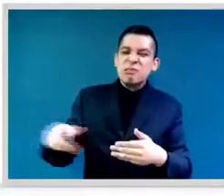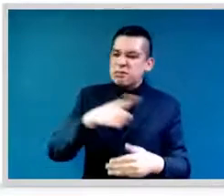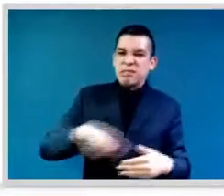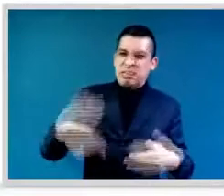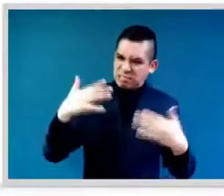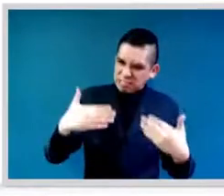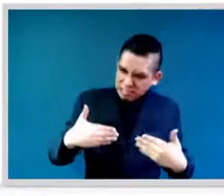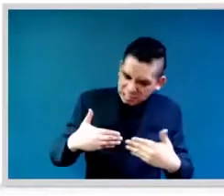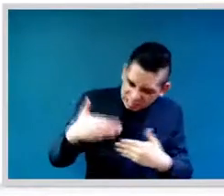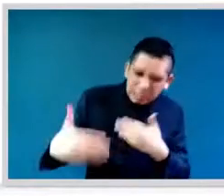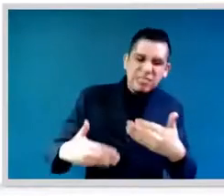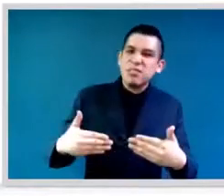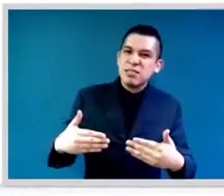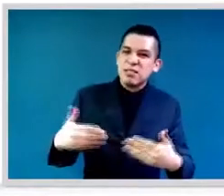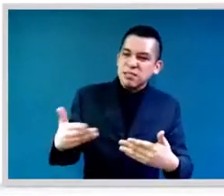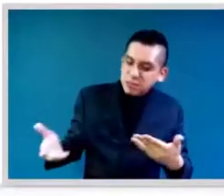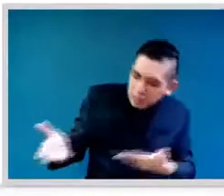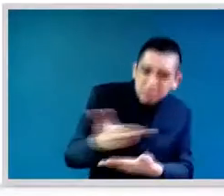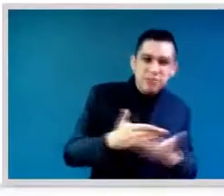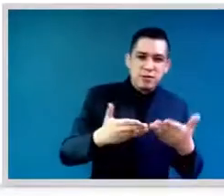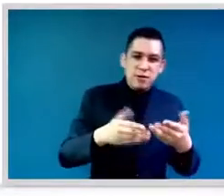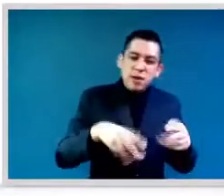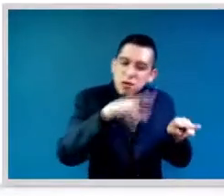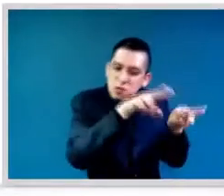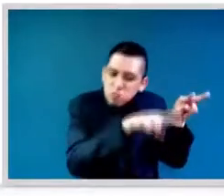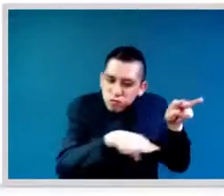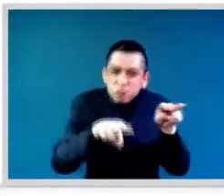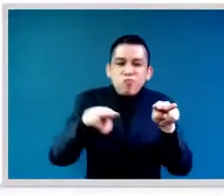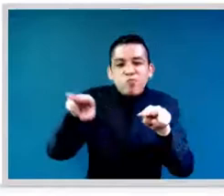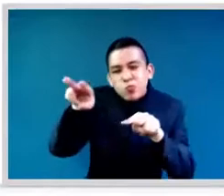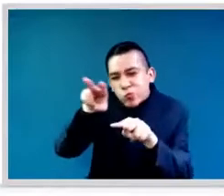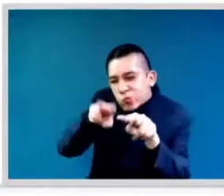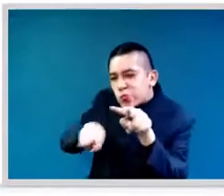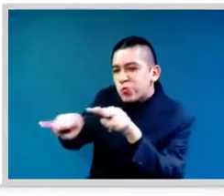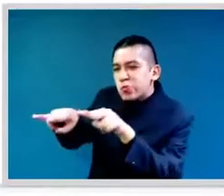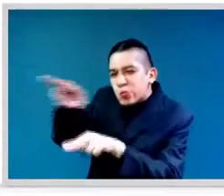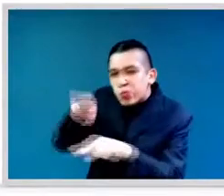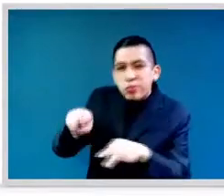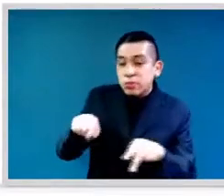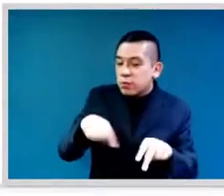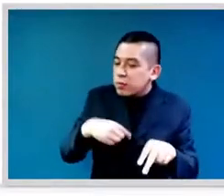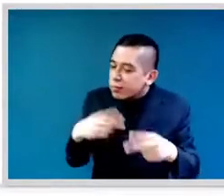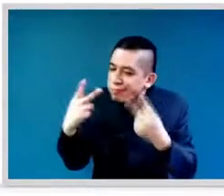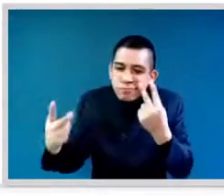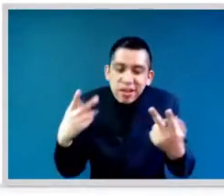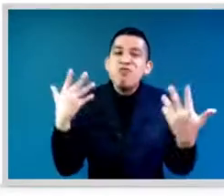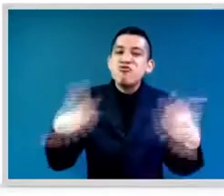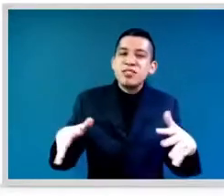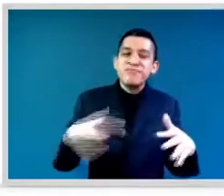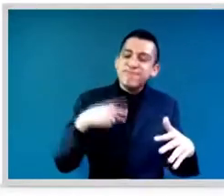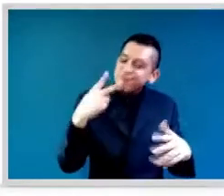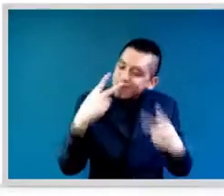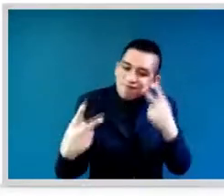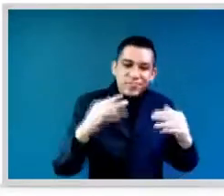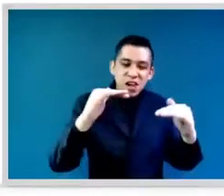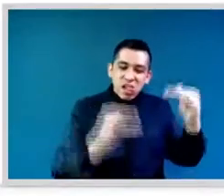diagnósticos que siguen hablando de inequidades. Por lo tanto, yo propongo que de este intercambio de